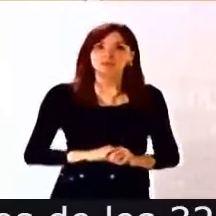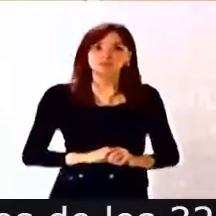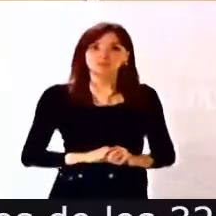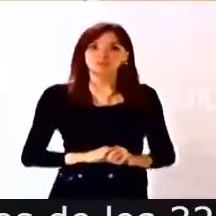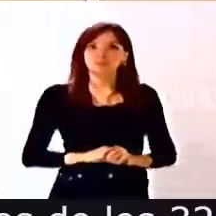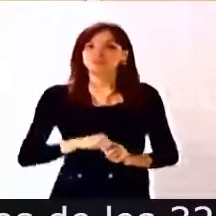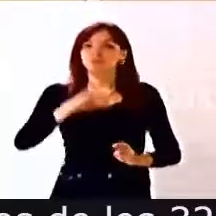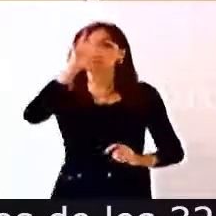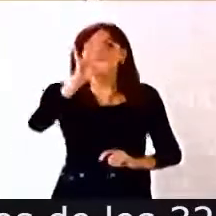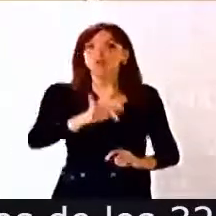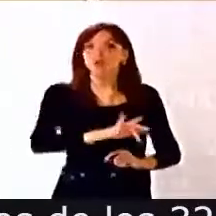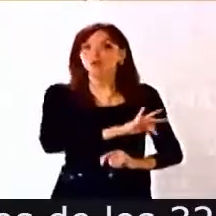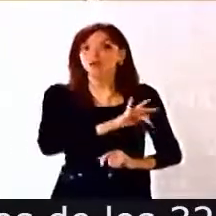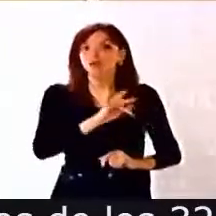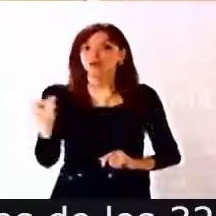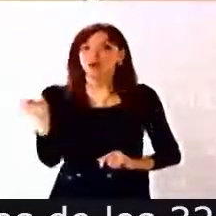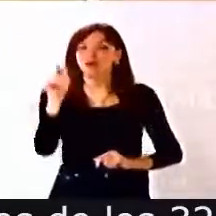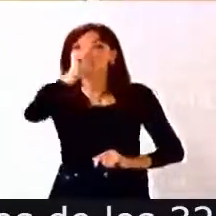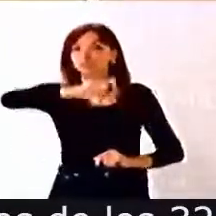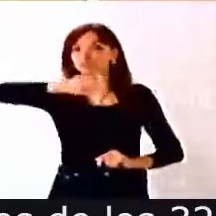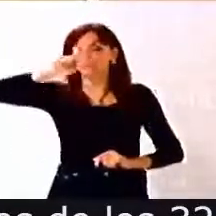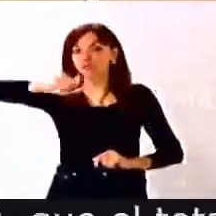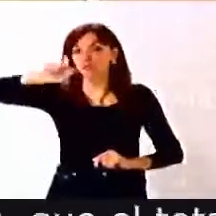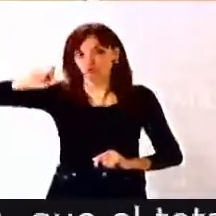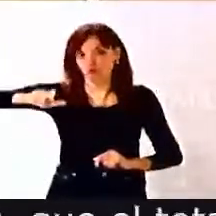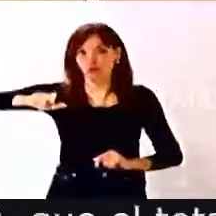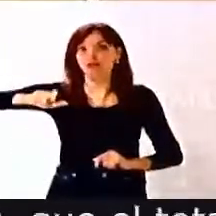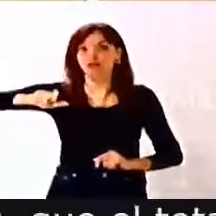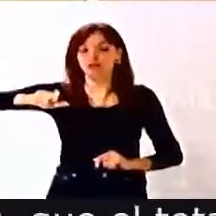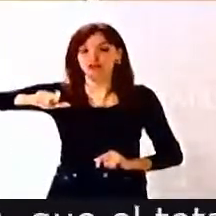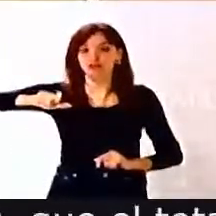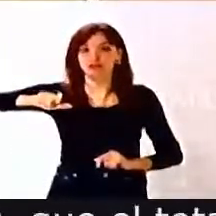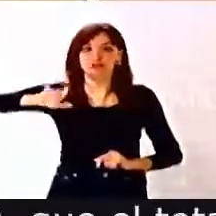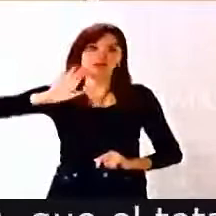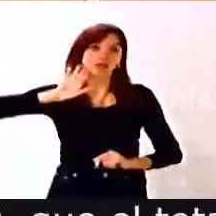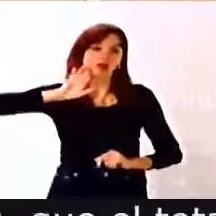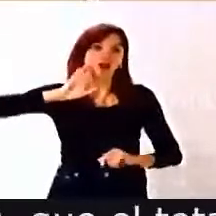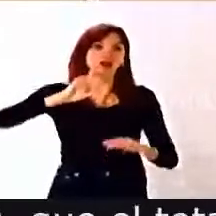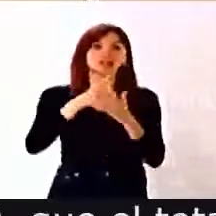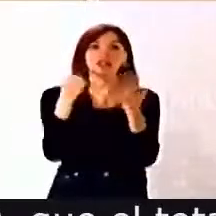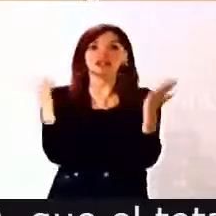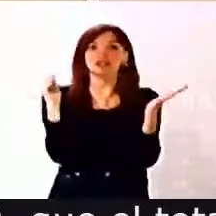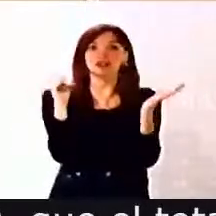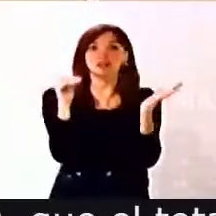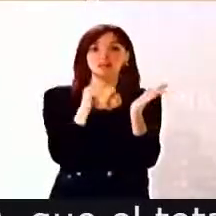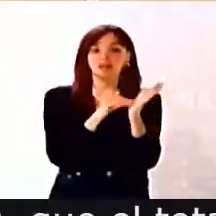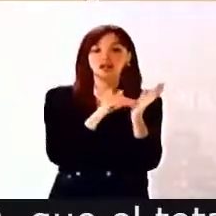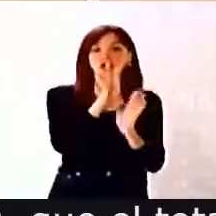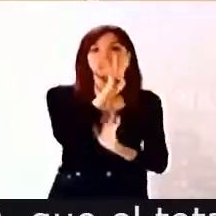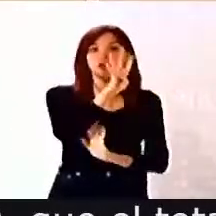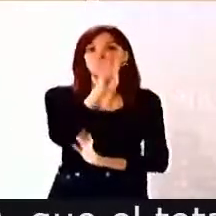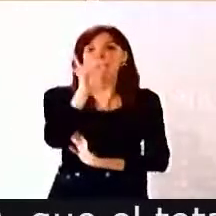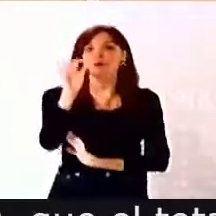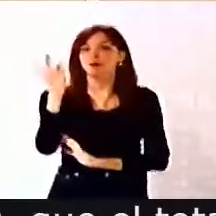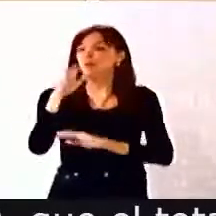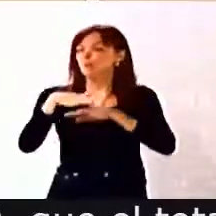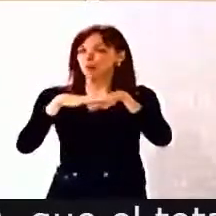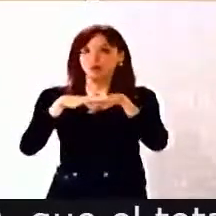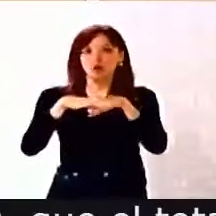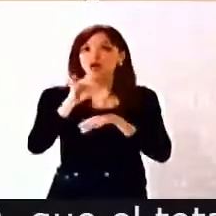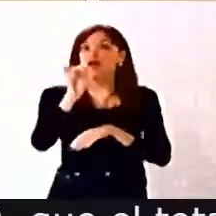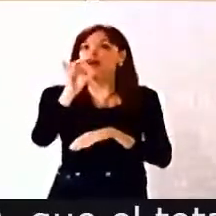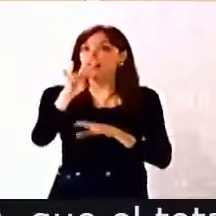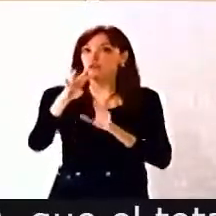que el total de personas de los 16.400 residentes que tenemos de los